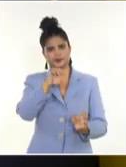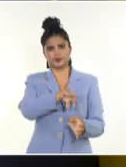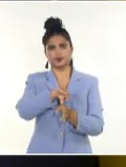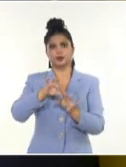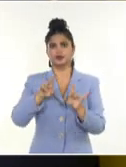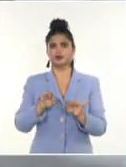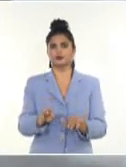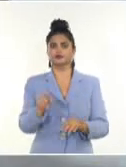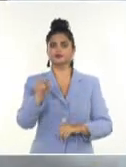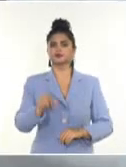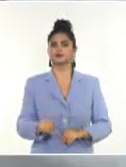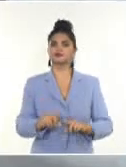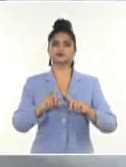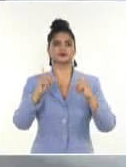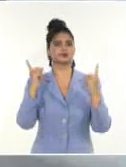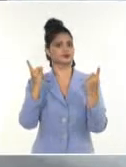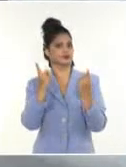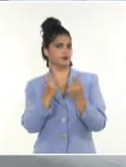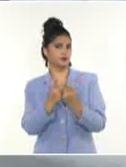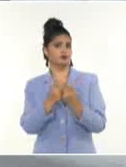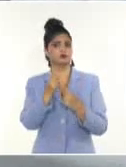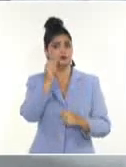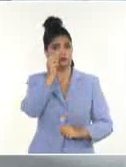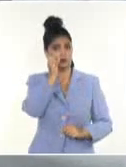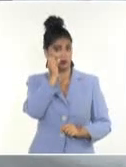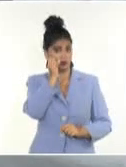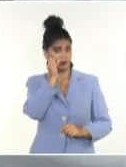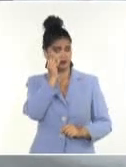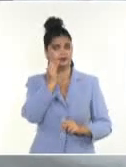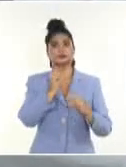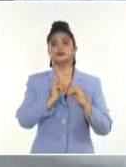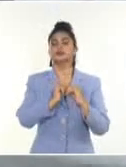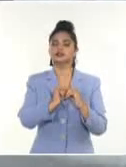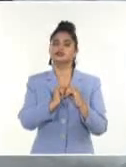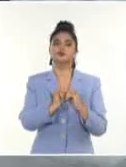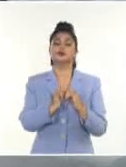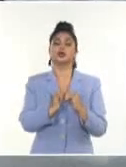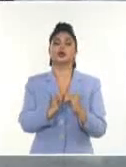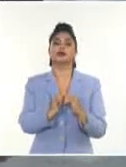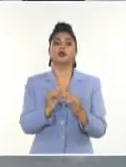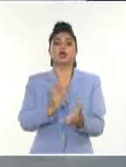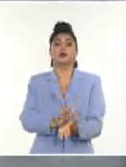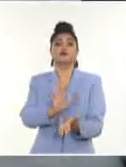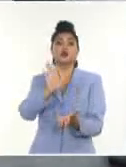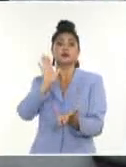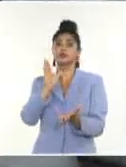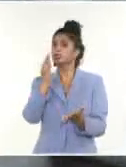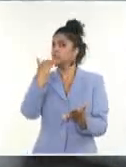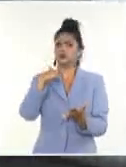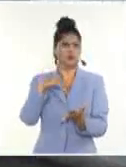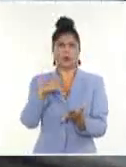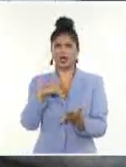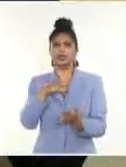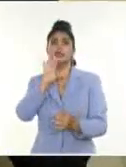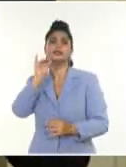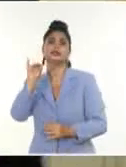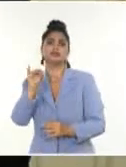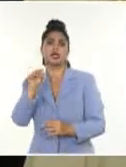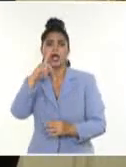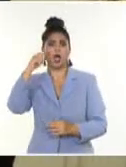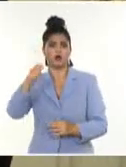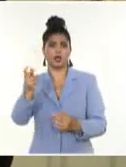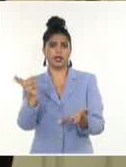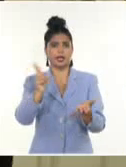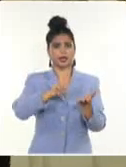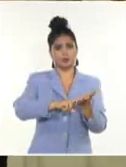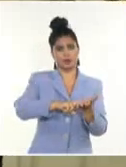Organización del Tratado del Atlántico Norte, Jens Stoltenberg, declaró que nadie había prometido a Ucrania que se incorporaría a la alianza en un plazo de 10